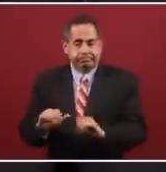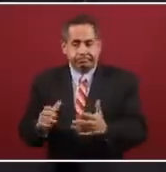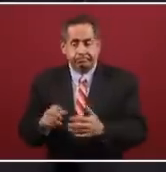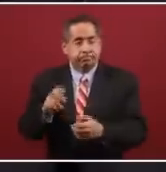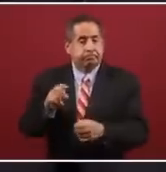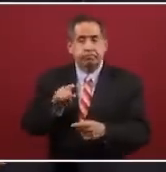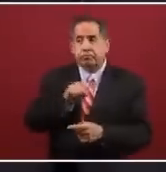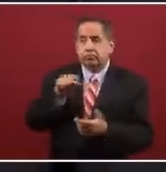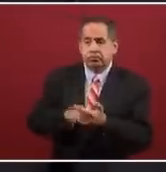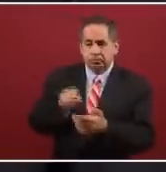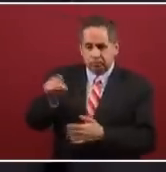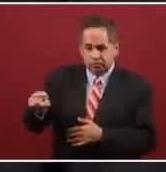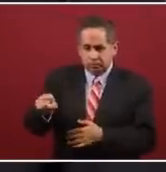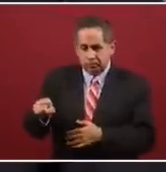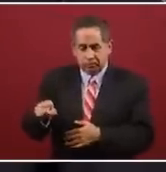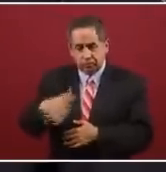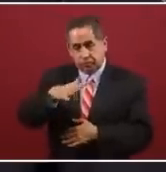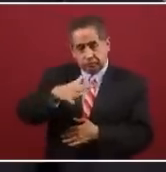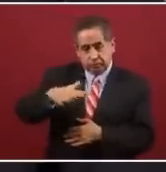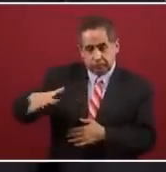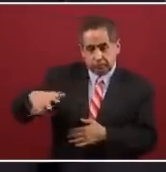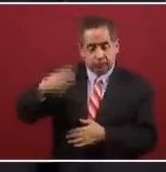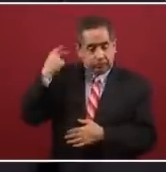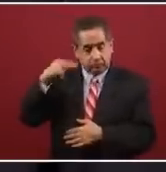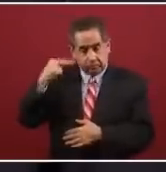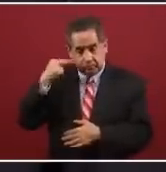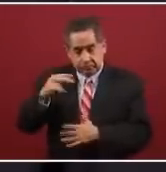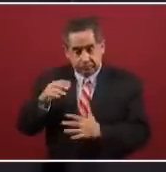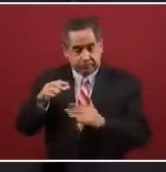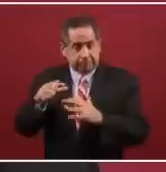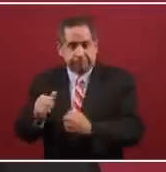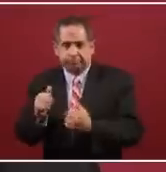en la costa de Veracruz.